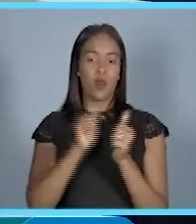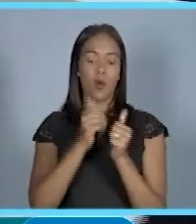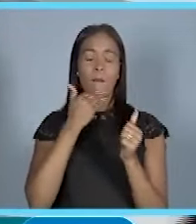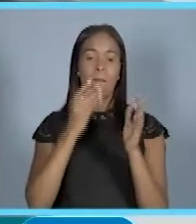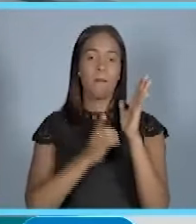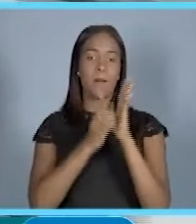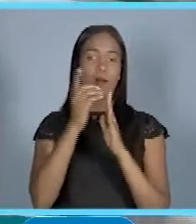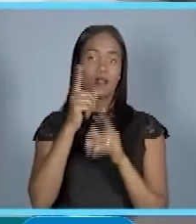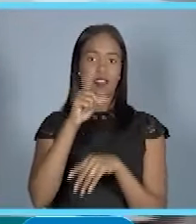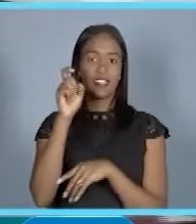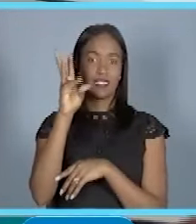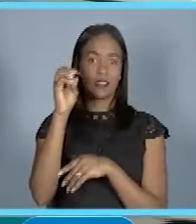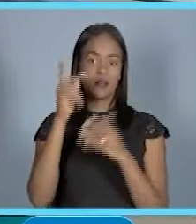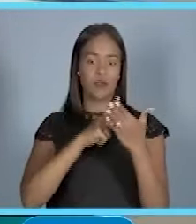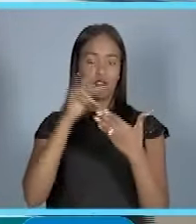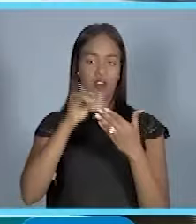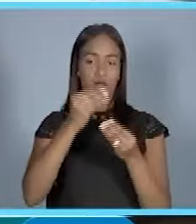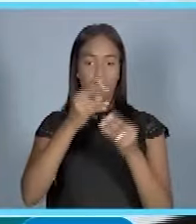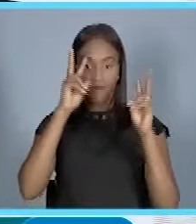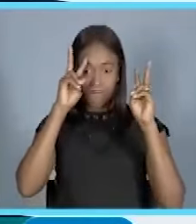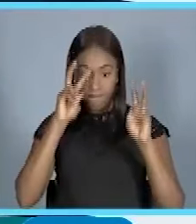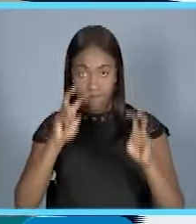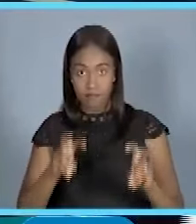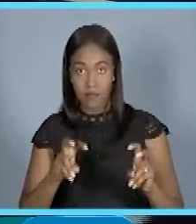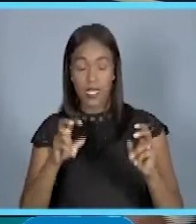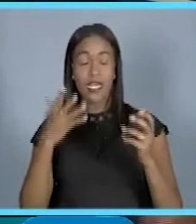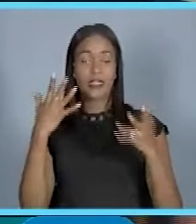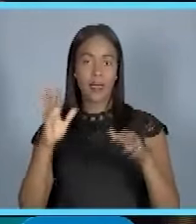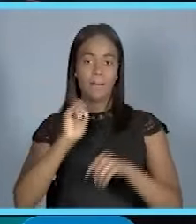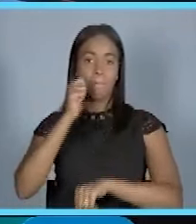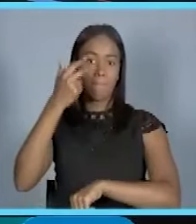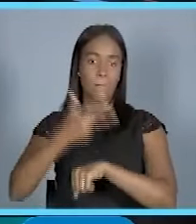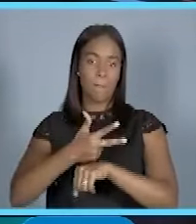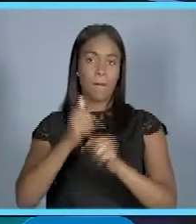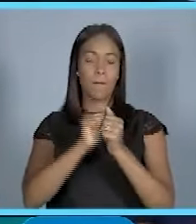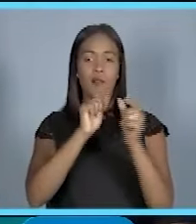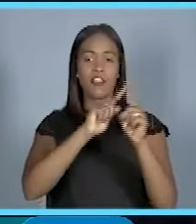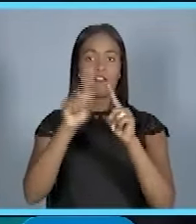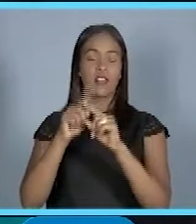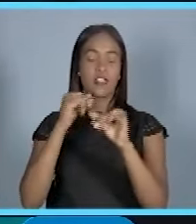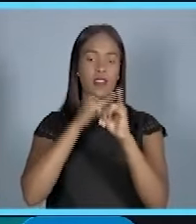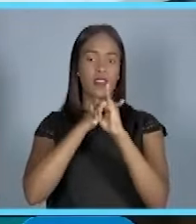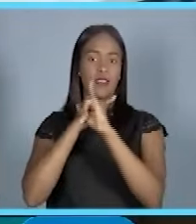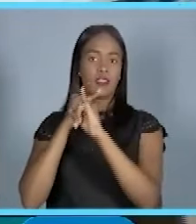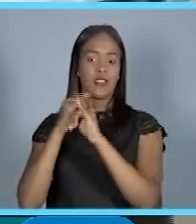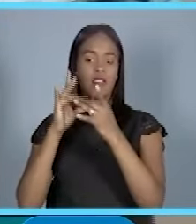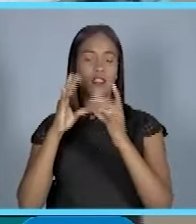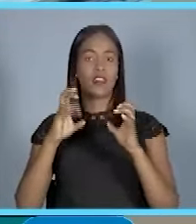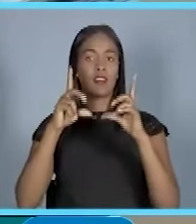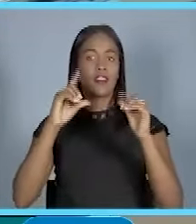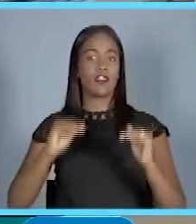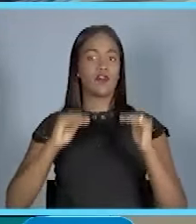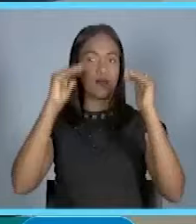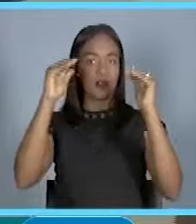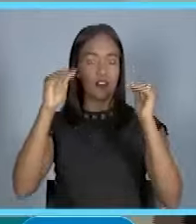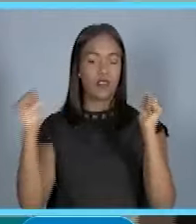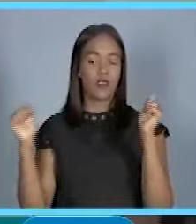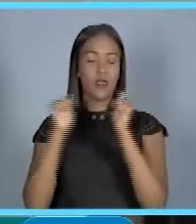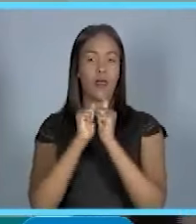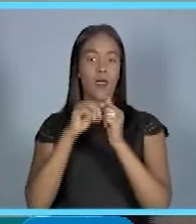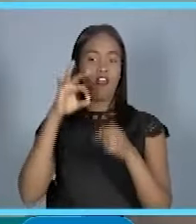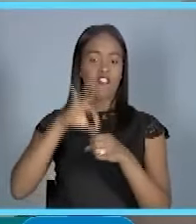desarrollo de 160 proyectos de investigación que fueron aprobados a las diferentes instituciones de educación superior a través